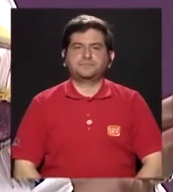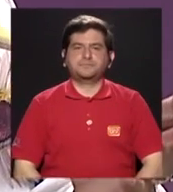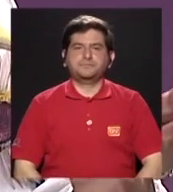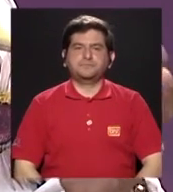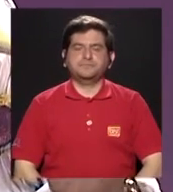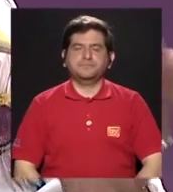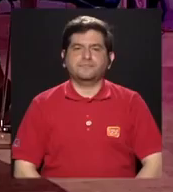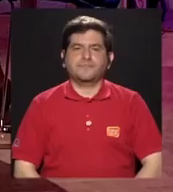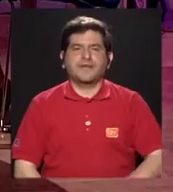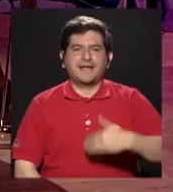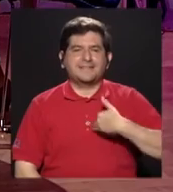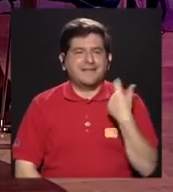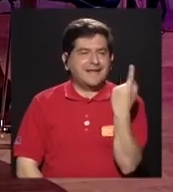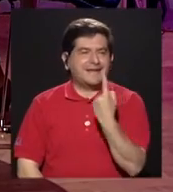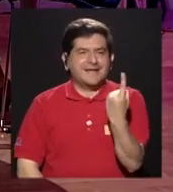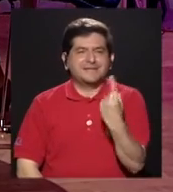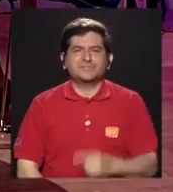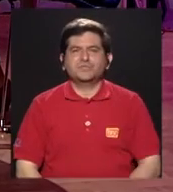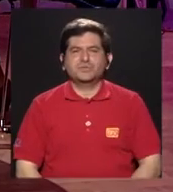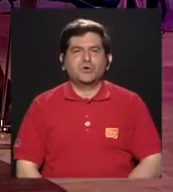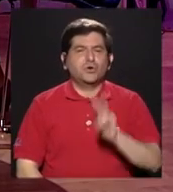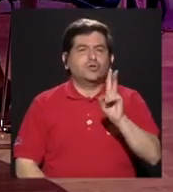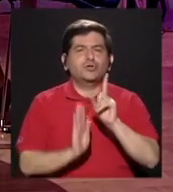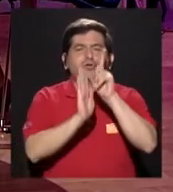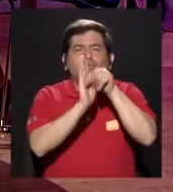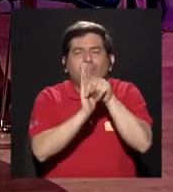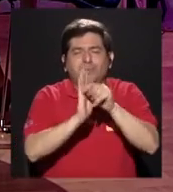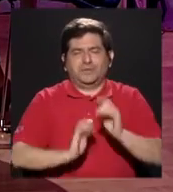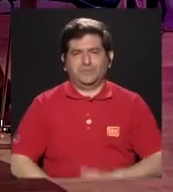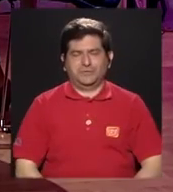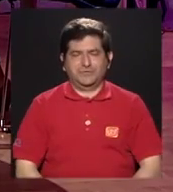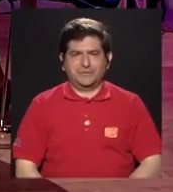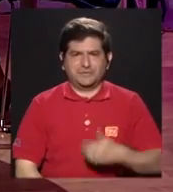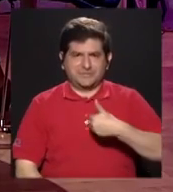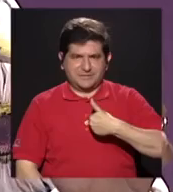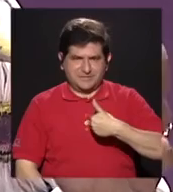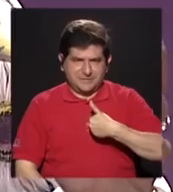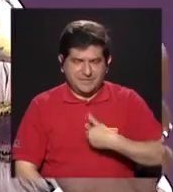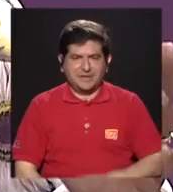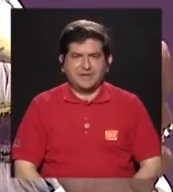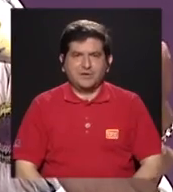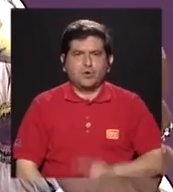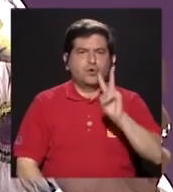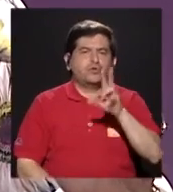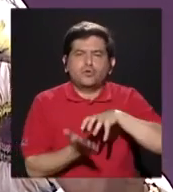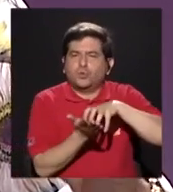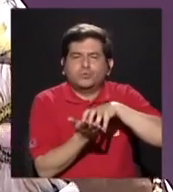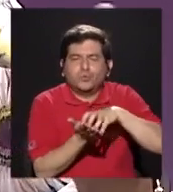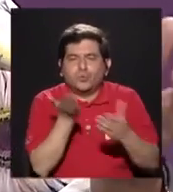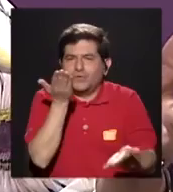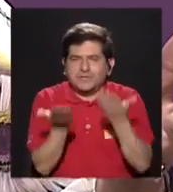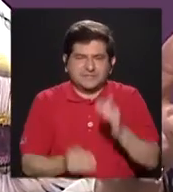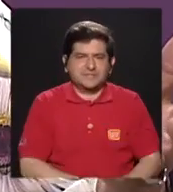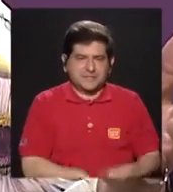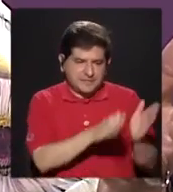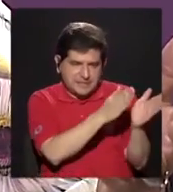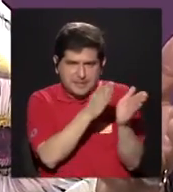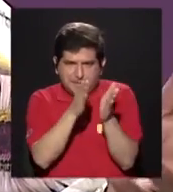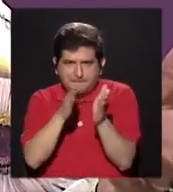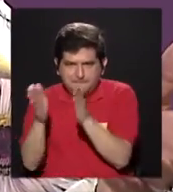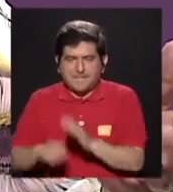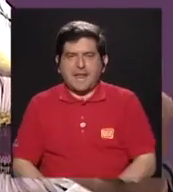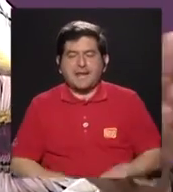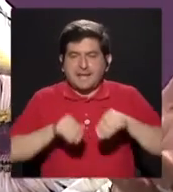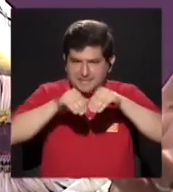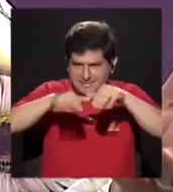nos queda apenas unos escasos dos minutos así es que tengo un par de dudas con respecto a planes que tiene la